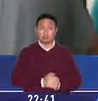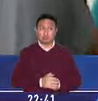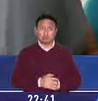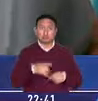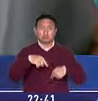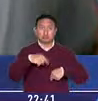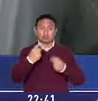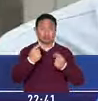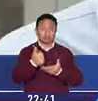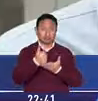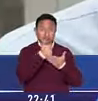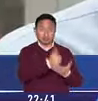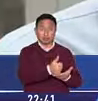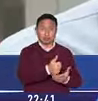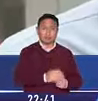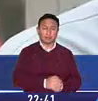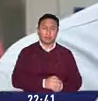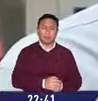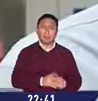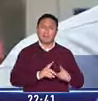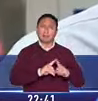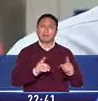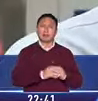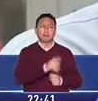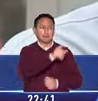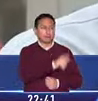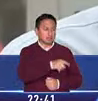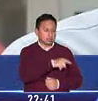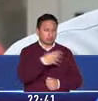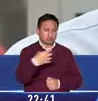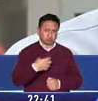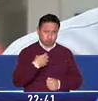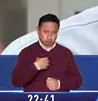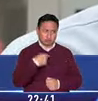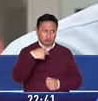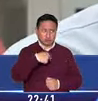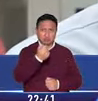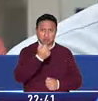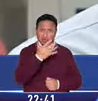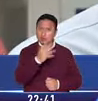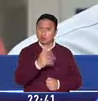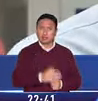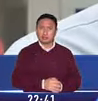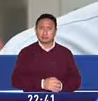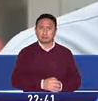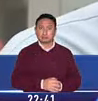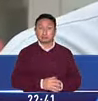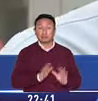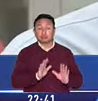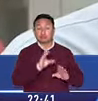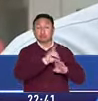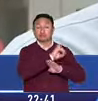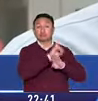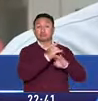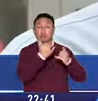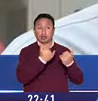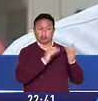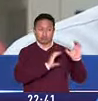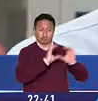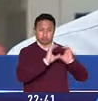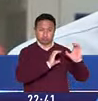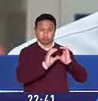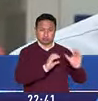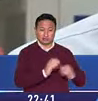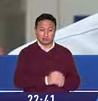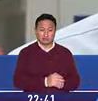atención oportuna. Sin embargo, hay pacientes que se quejan por la falta de medicinas. Tengo que hablar con los directores ahora y